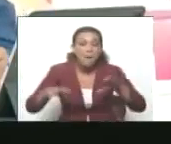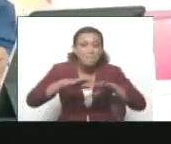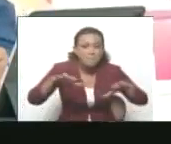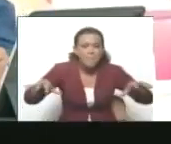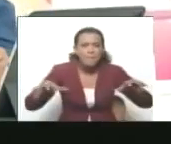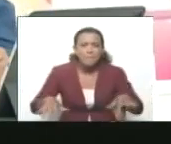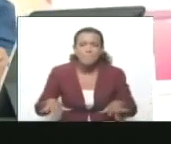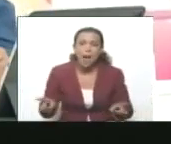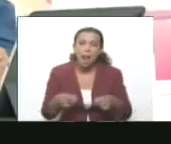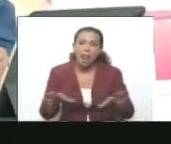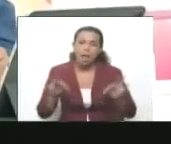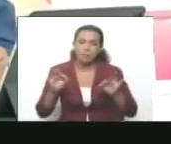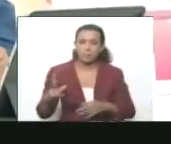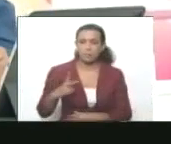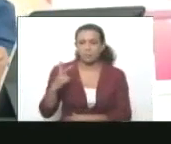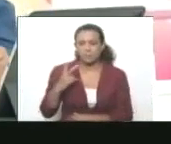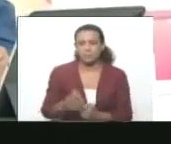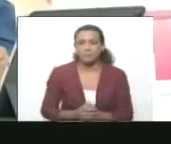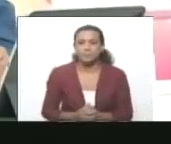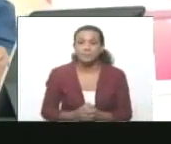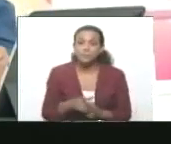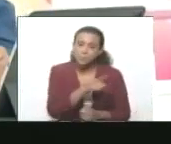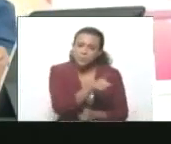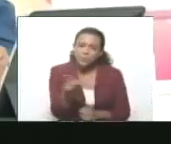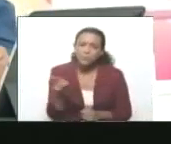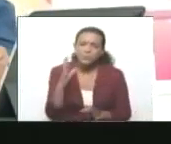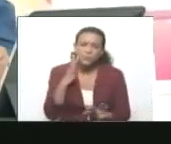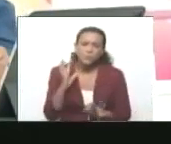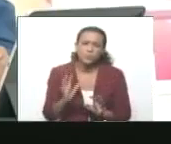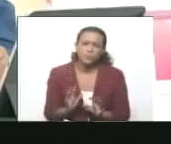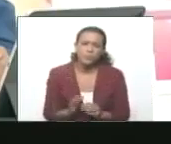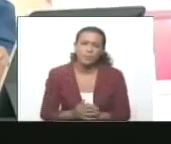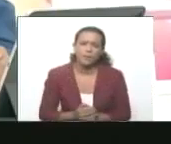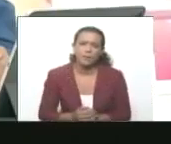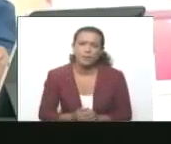Bueno. Nos ponemos a cooperar en eso inmediatamente, presidente.